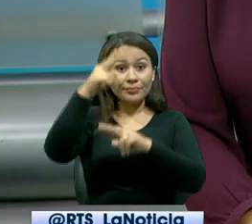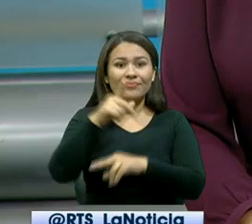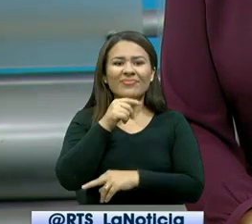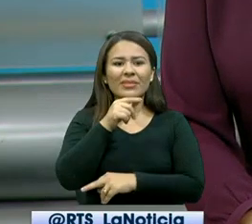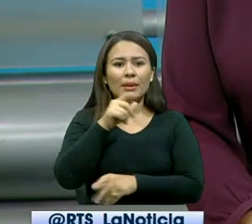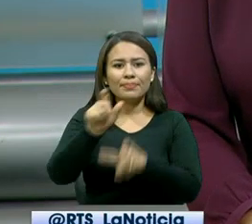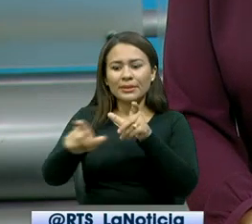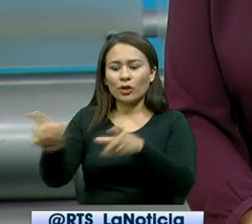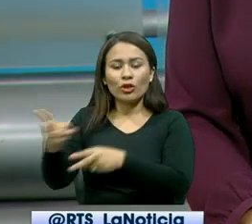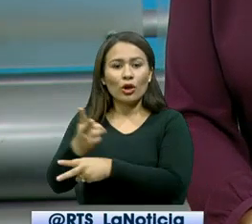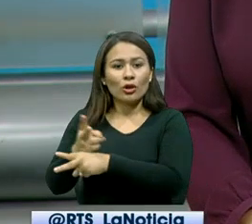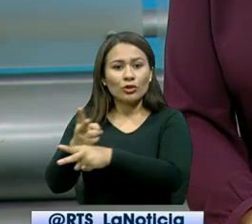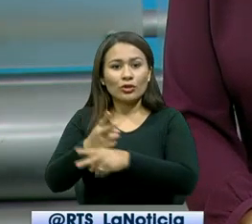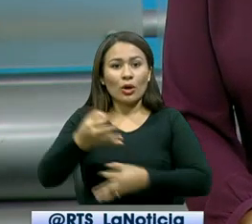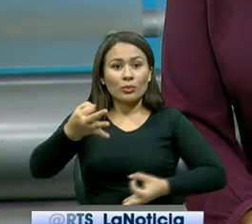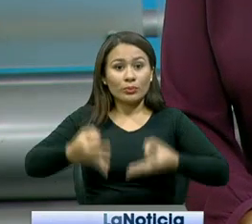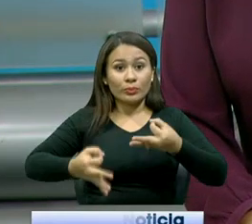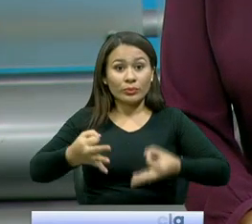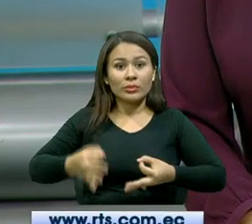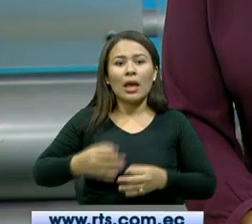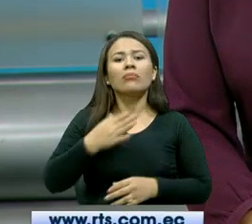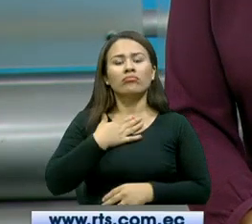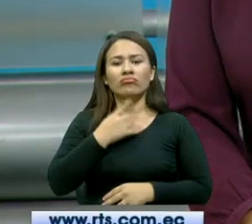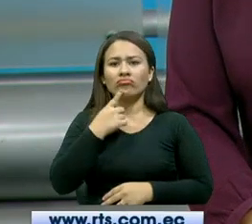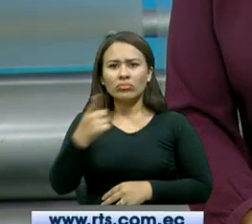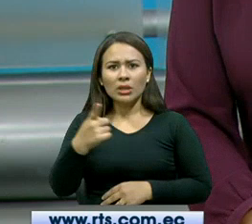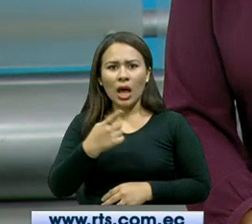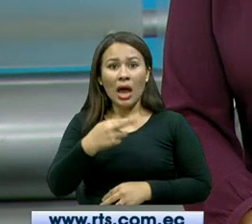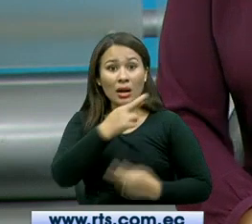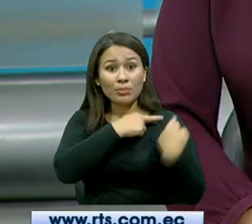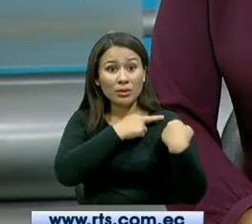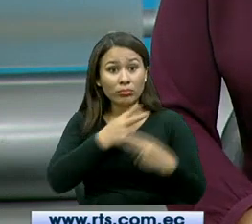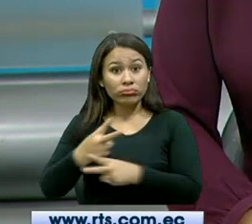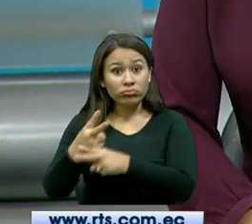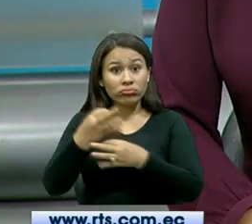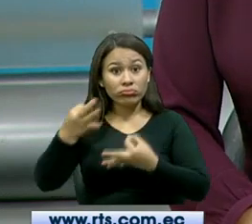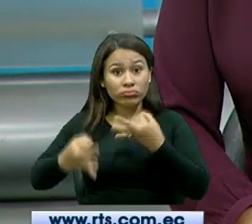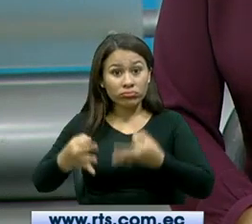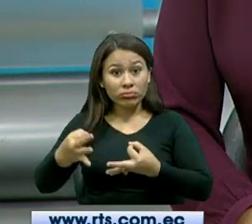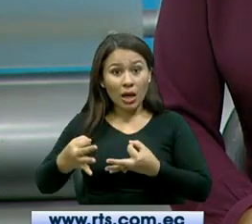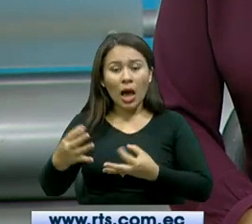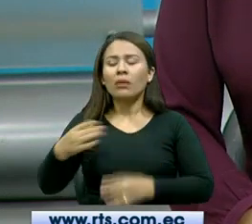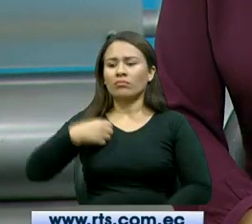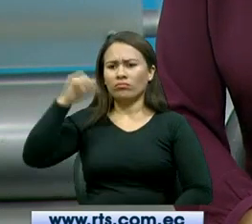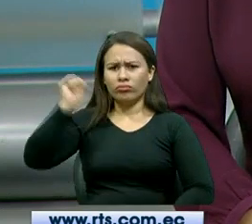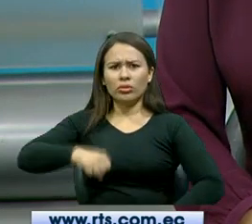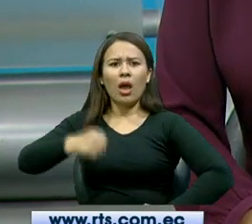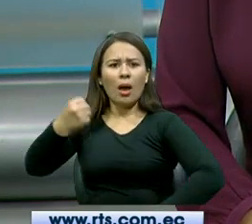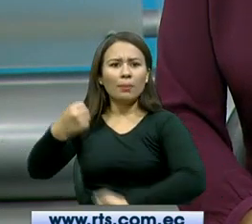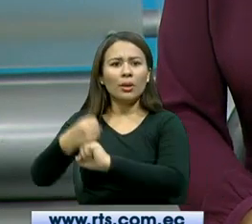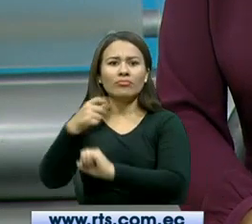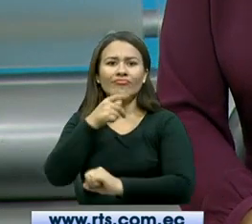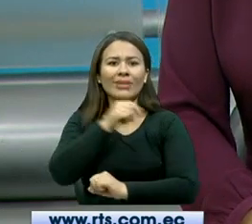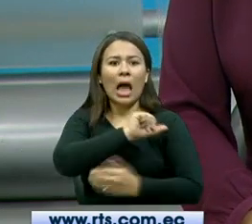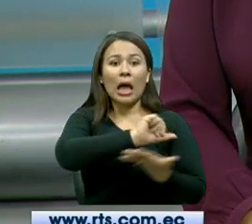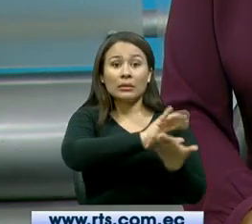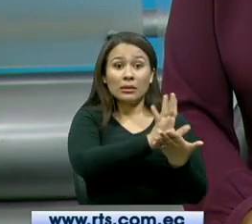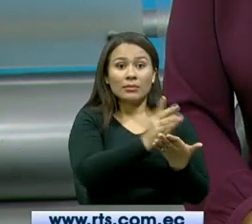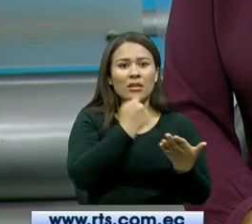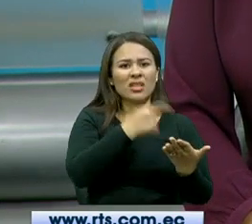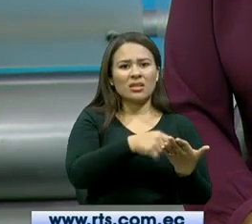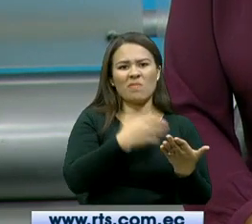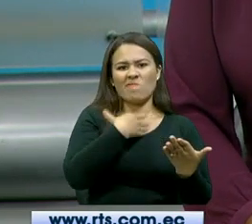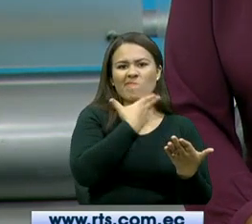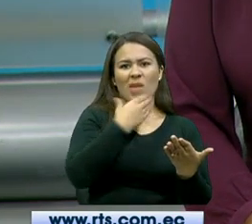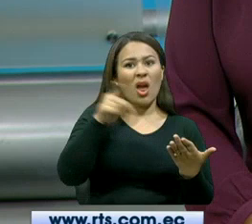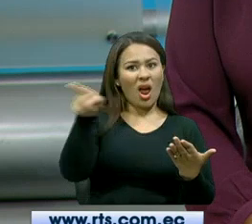de la Judicatura respaldan al presidente del organismo, Gustavo Yalc, tras el anuncio de asambleístas de oposición de iniciar un